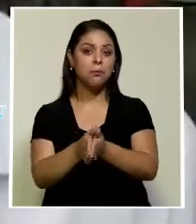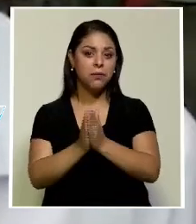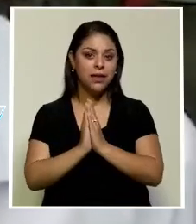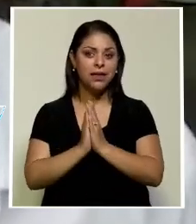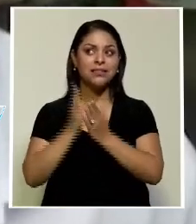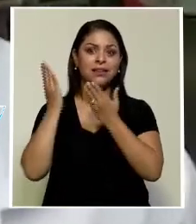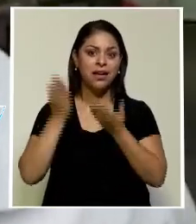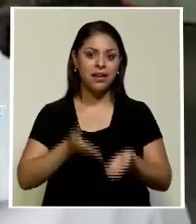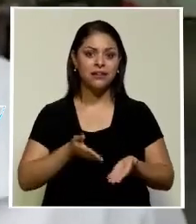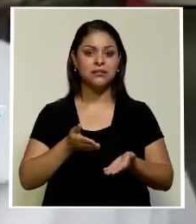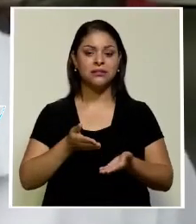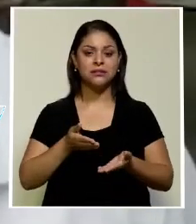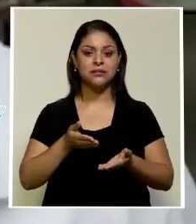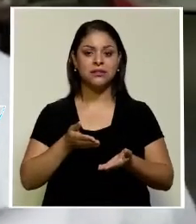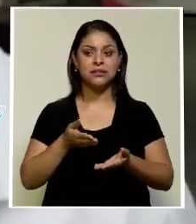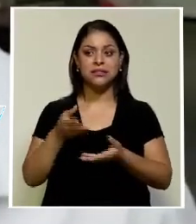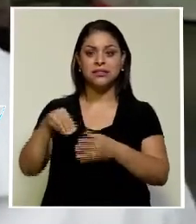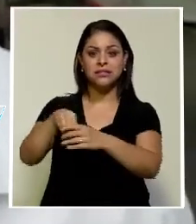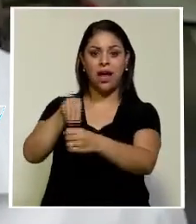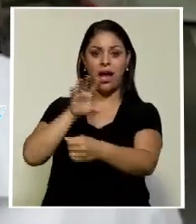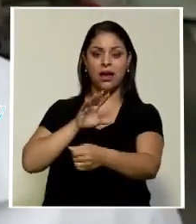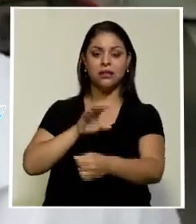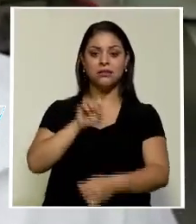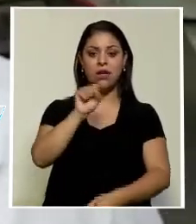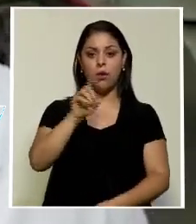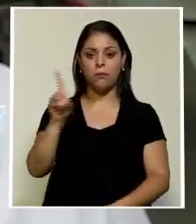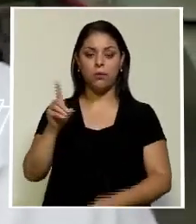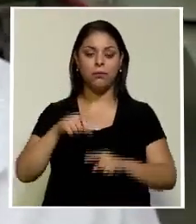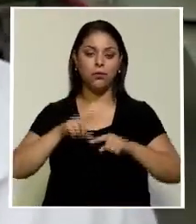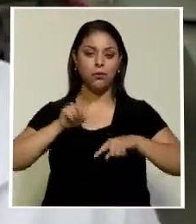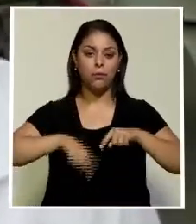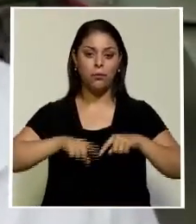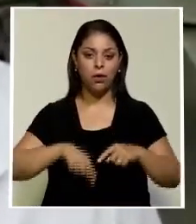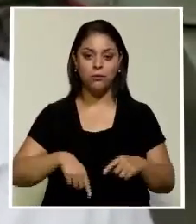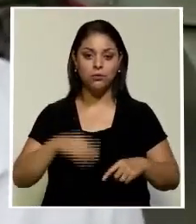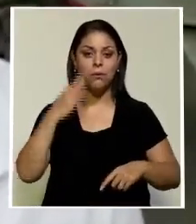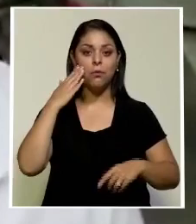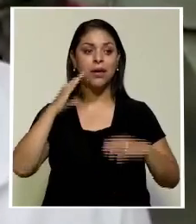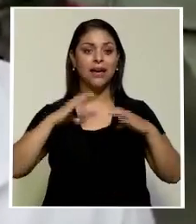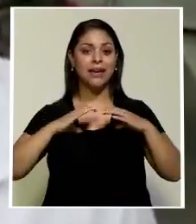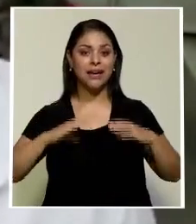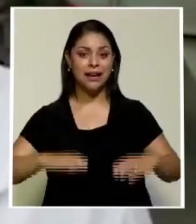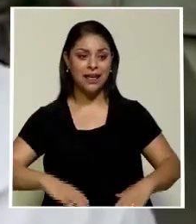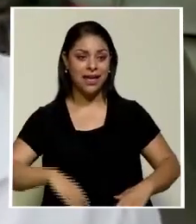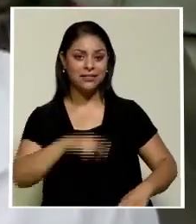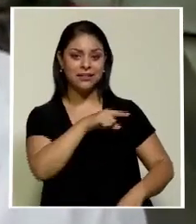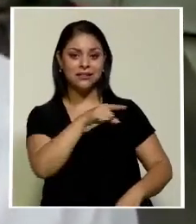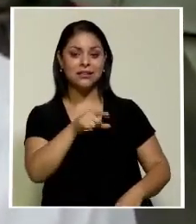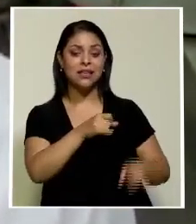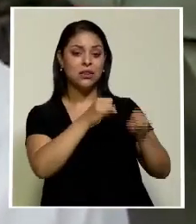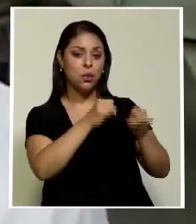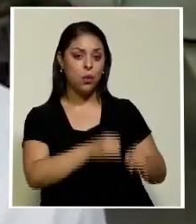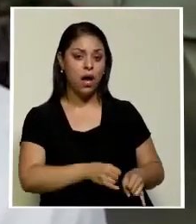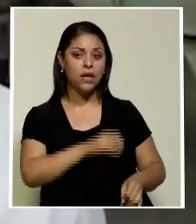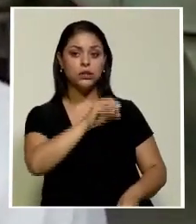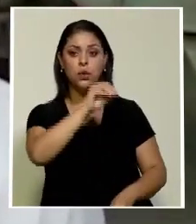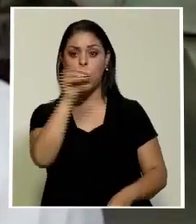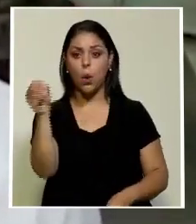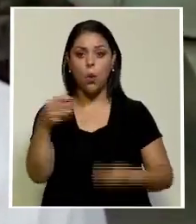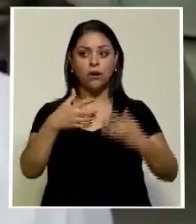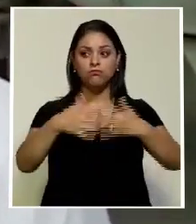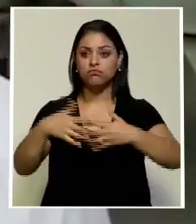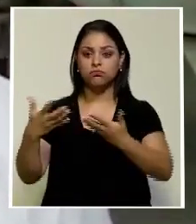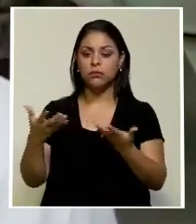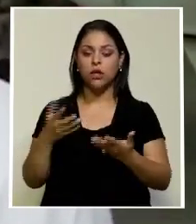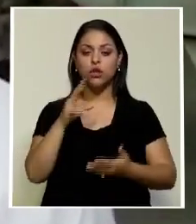que pasa es que no podemos, porque los clientes, que son almacenes fiscales y clientes individuales, ellos no reciben carga fin de